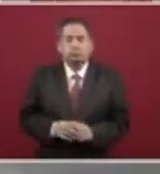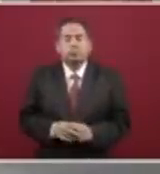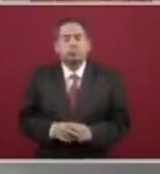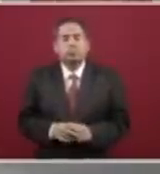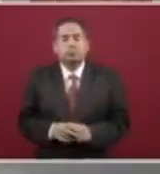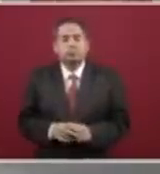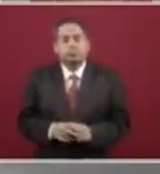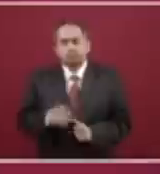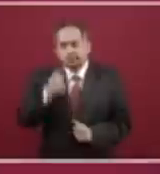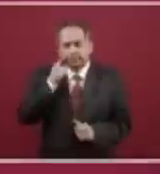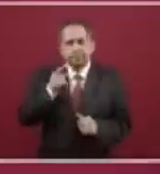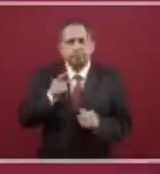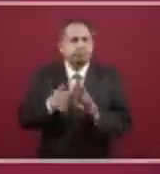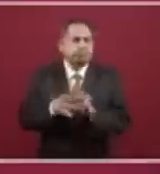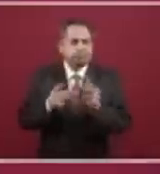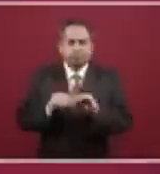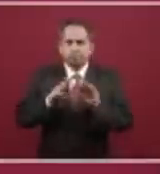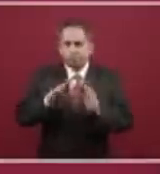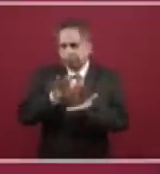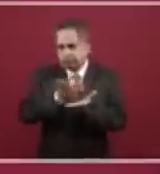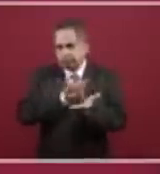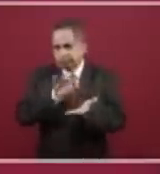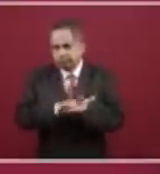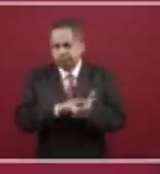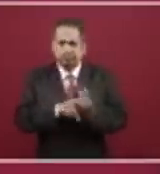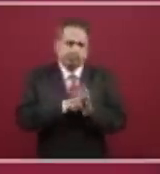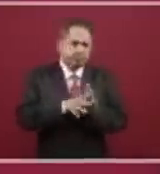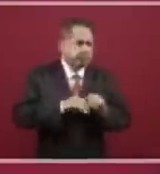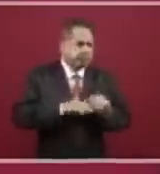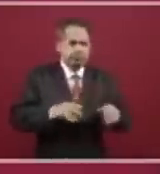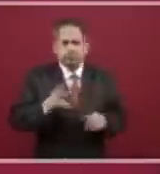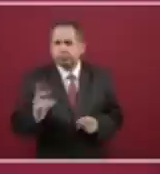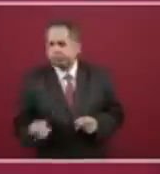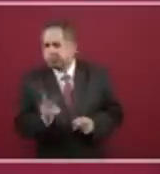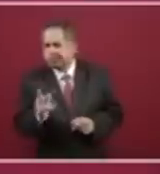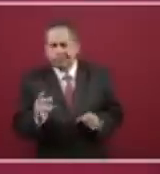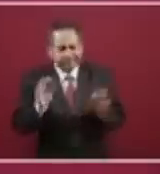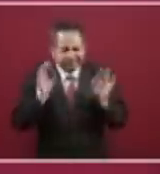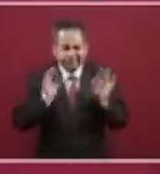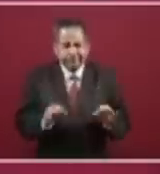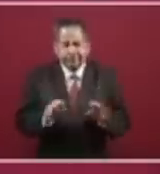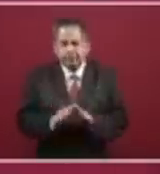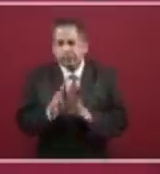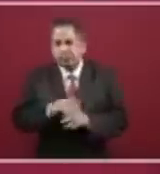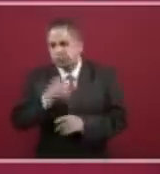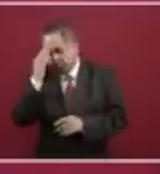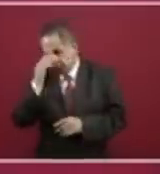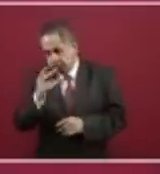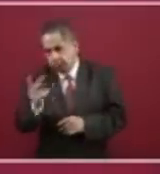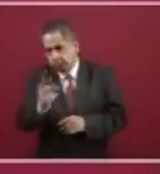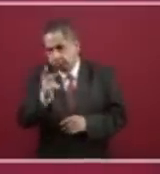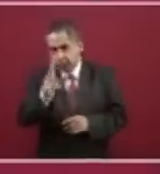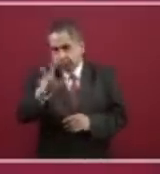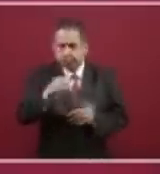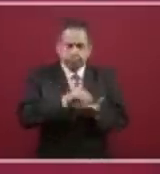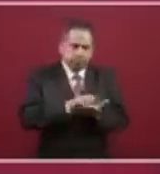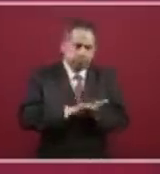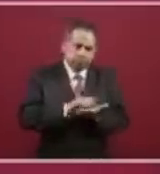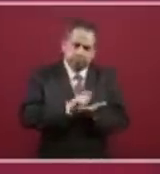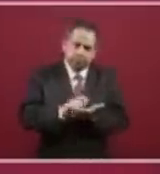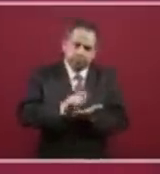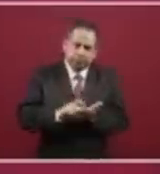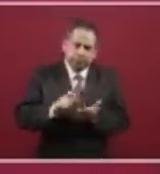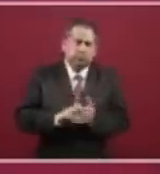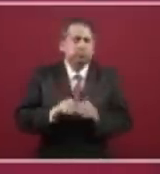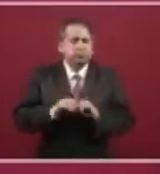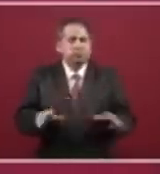precisar más o preguntar para que se precisen más sobre el